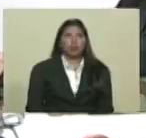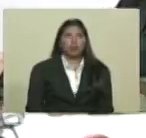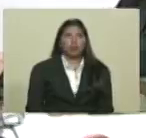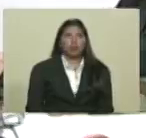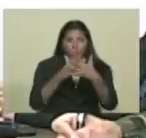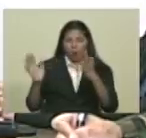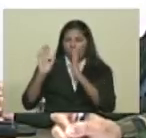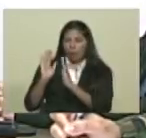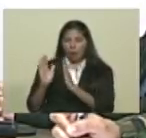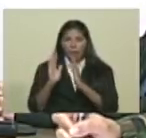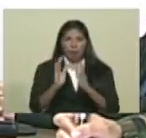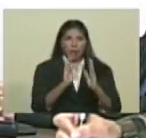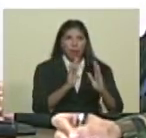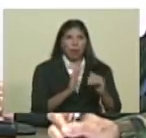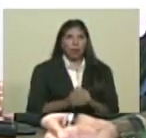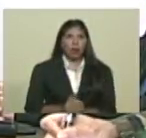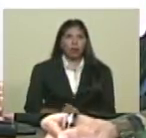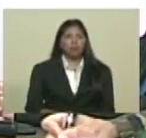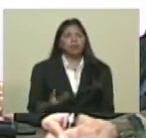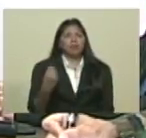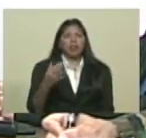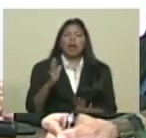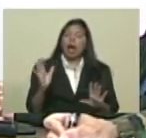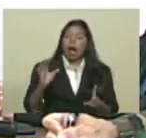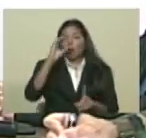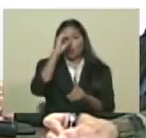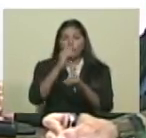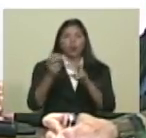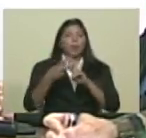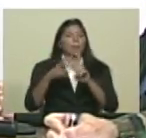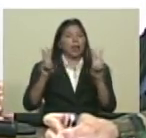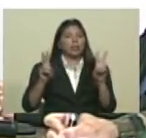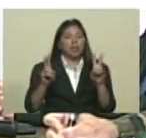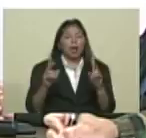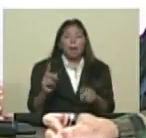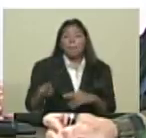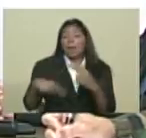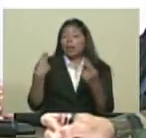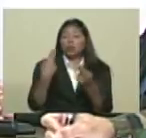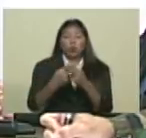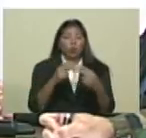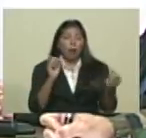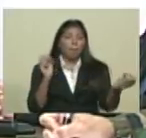de consolidar el proceso de paz. Que no venga más nunca guarimba.